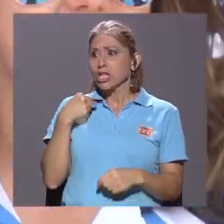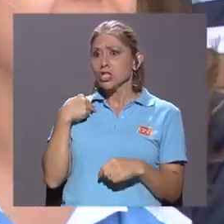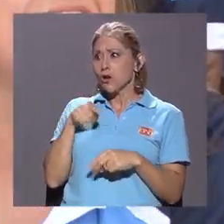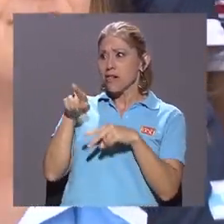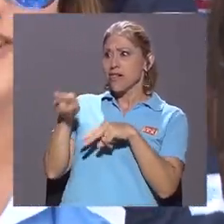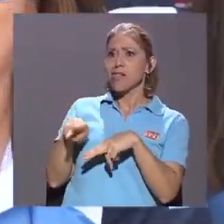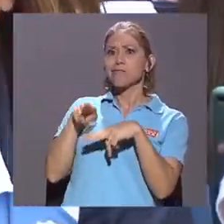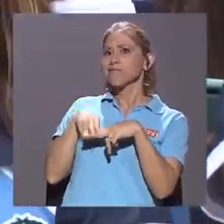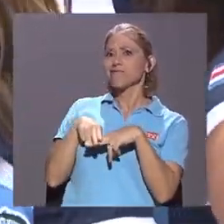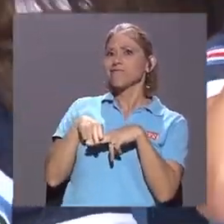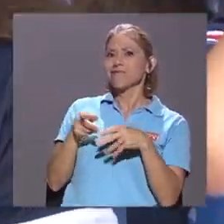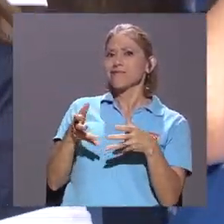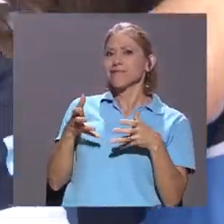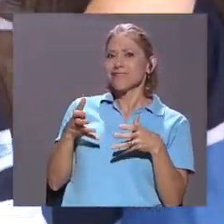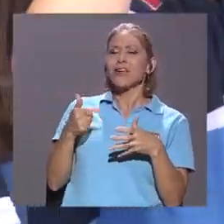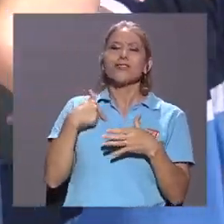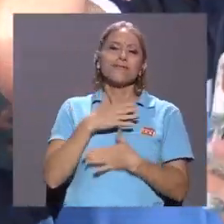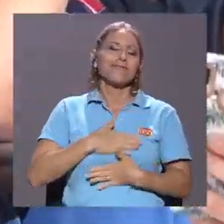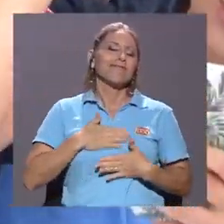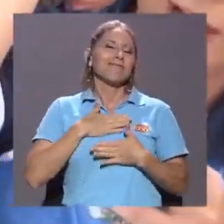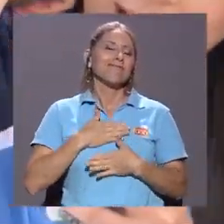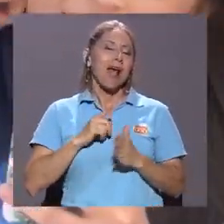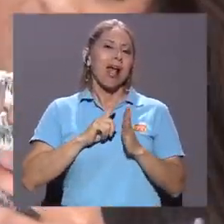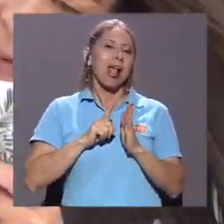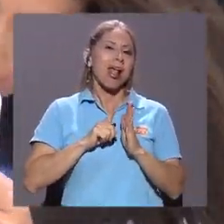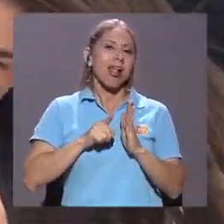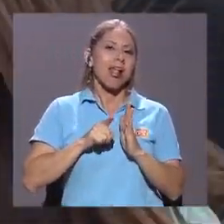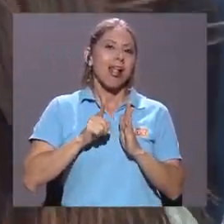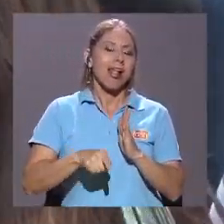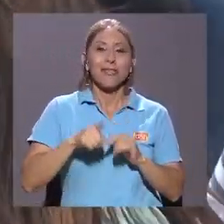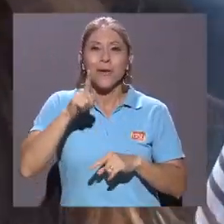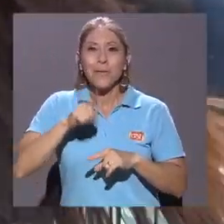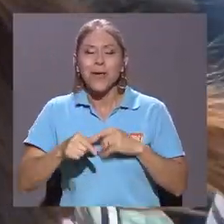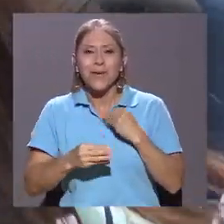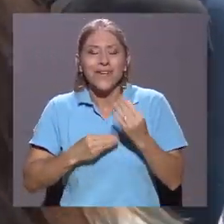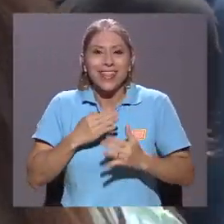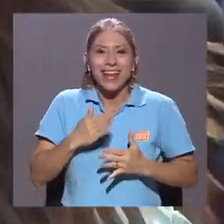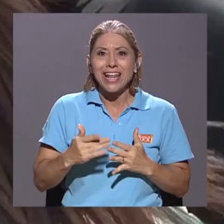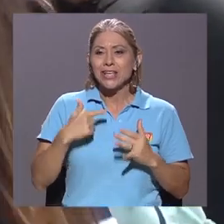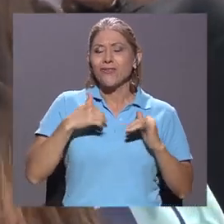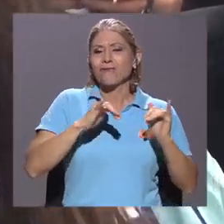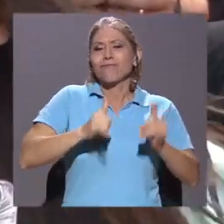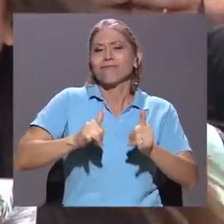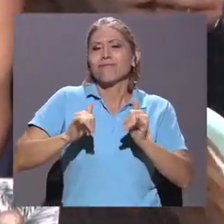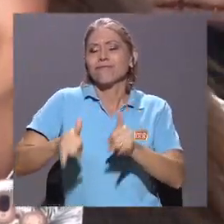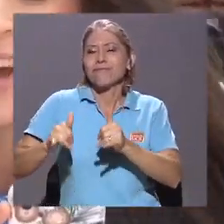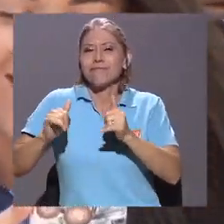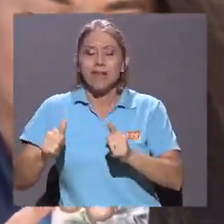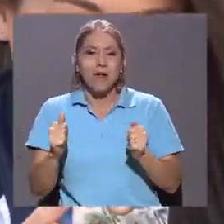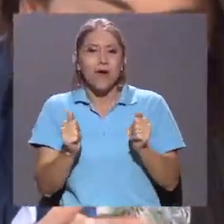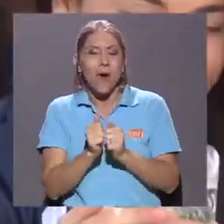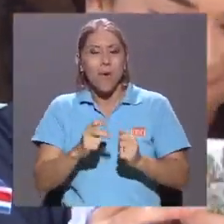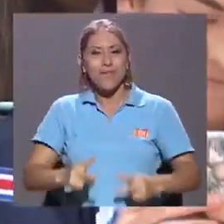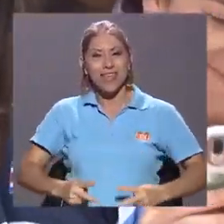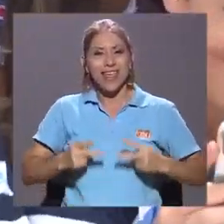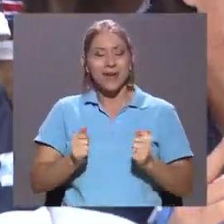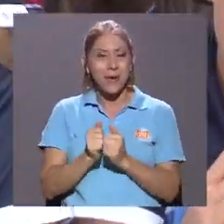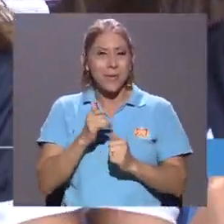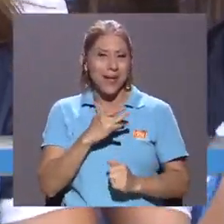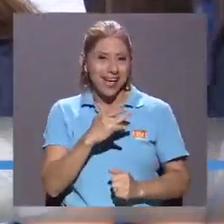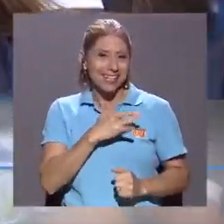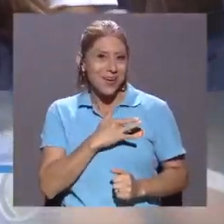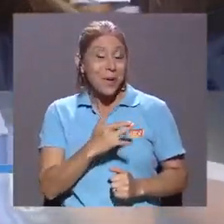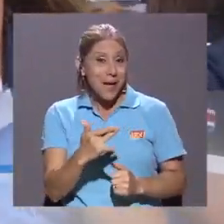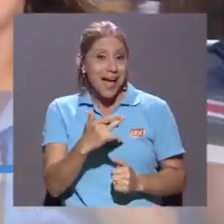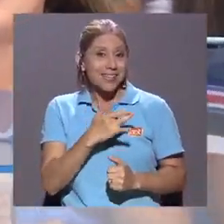quisiera estar. Disfruto cada segundo y no me puedo contener. Juego cada partido con mi vida y con pasión, pasión. Lo que la